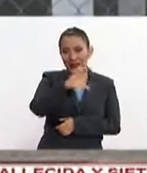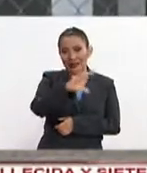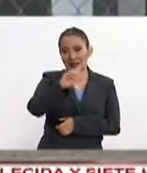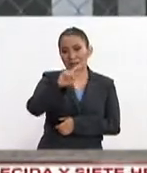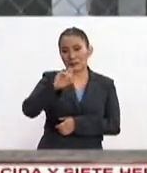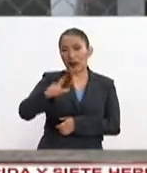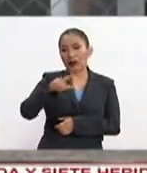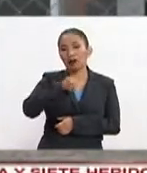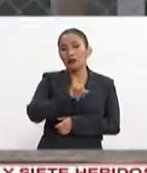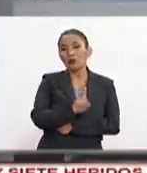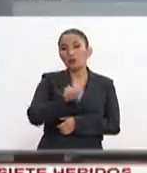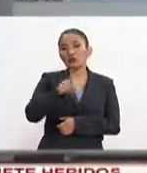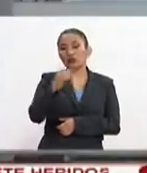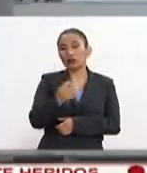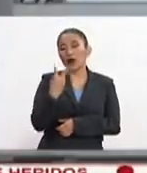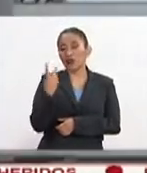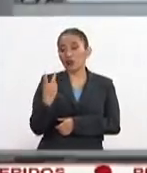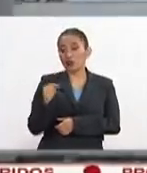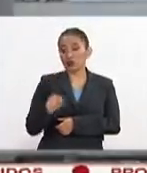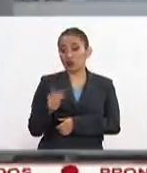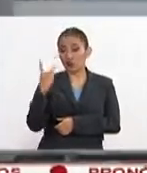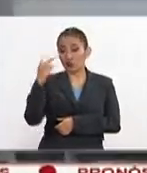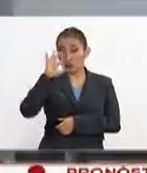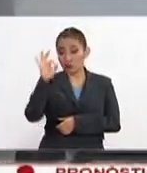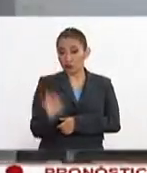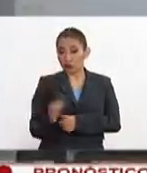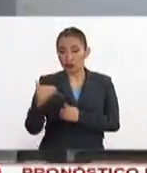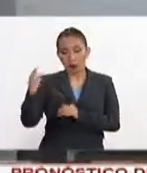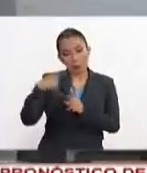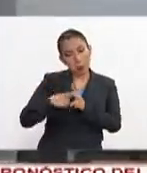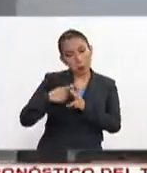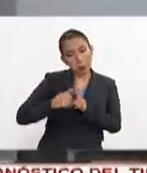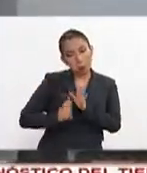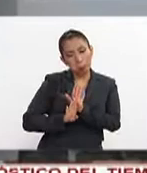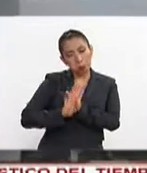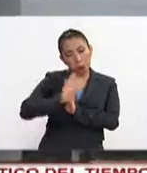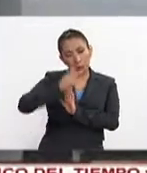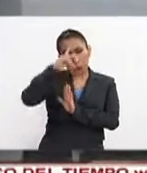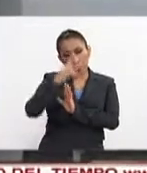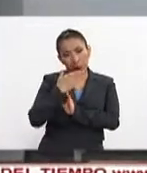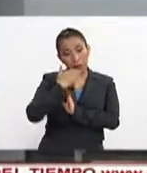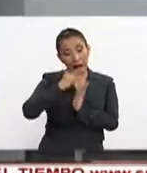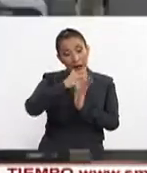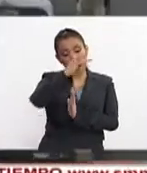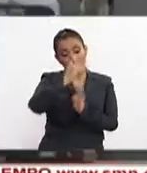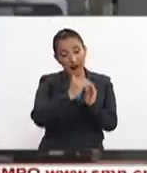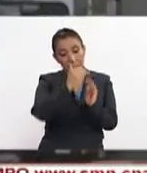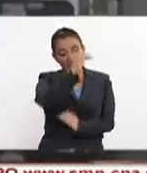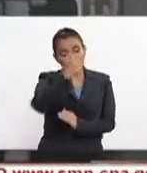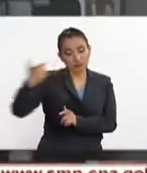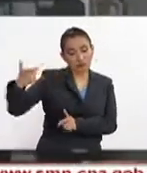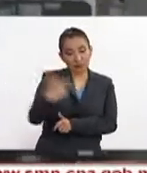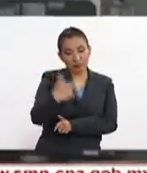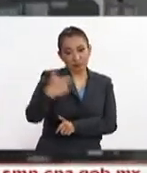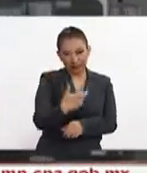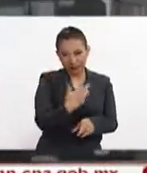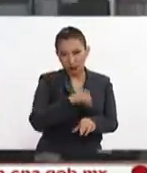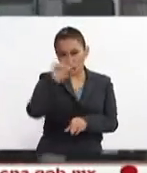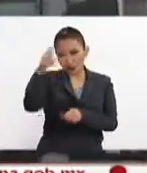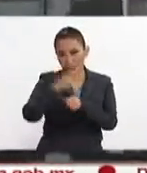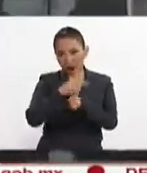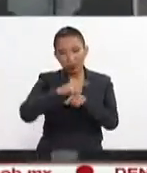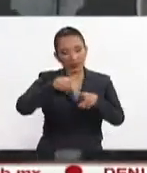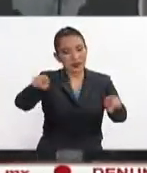de 1.9 a 2.2% el pronóstico de crecimiento de México, gracias, dijo, a un aumento en las remesas y a las